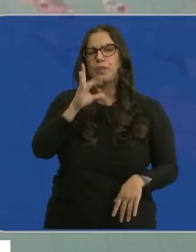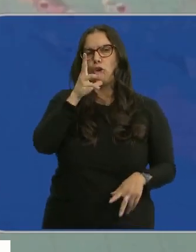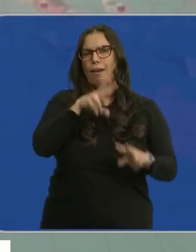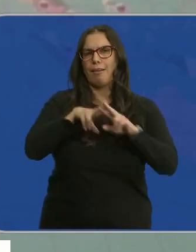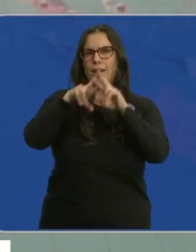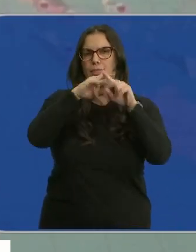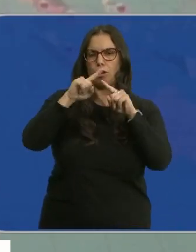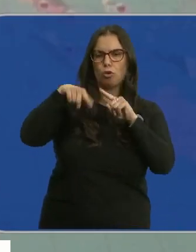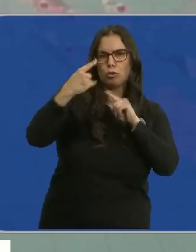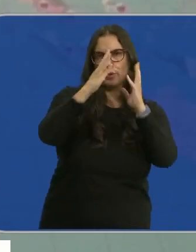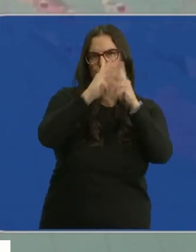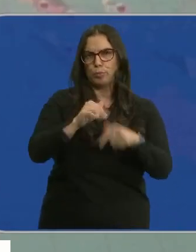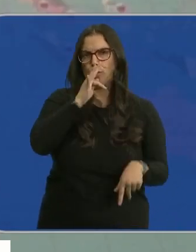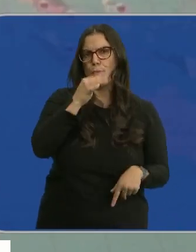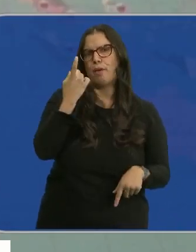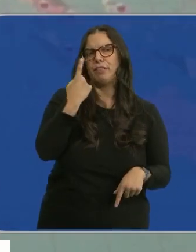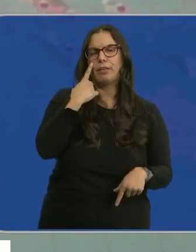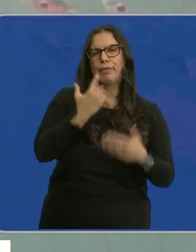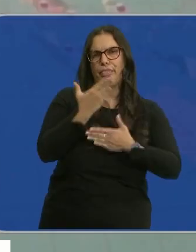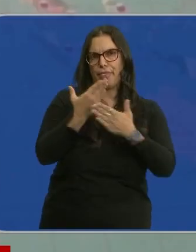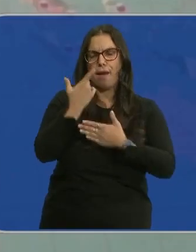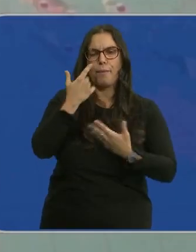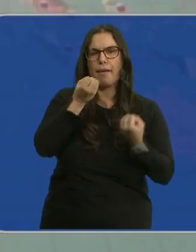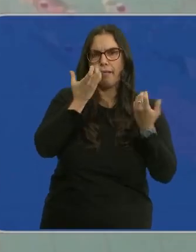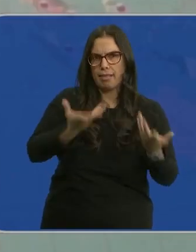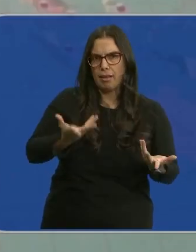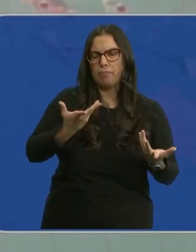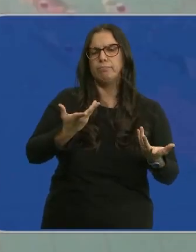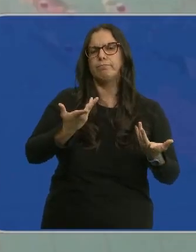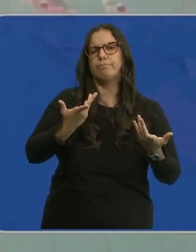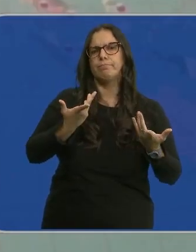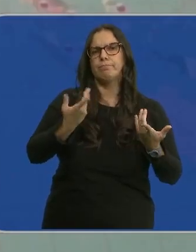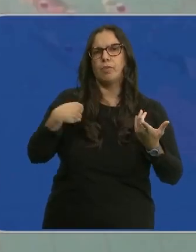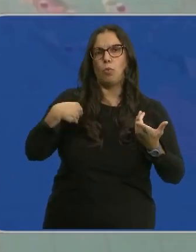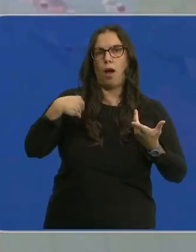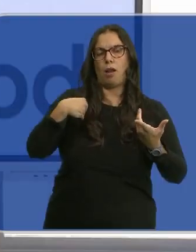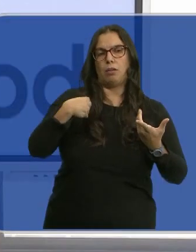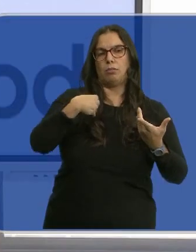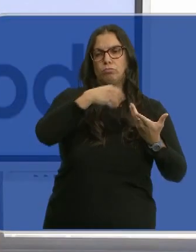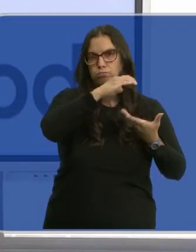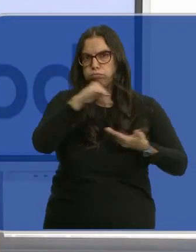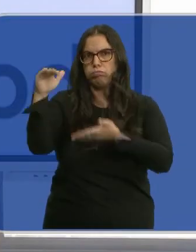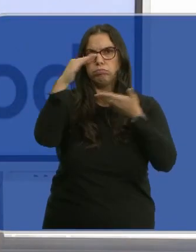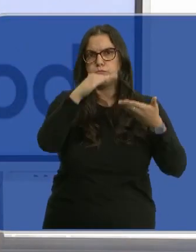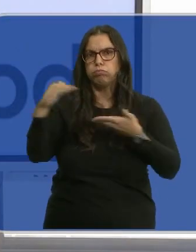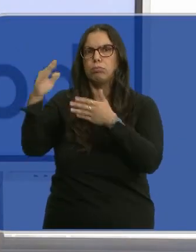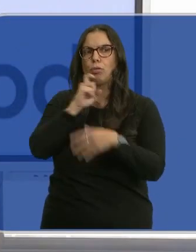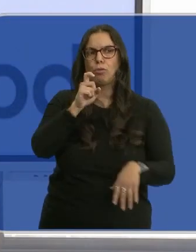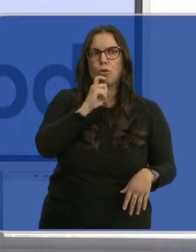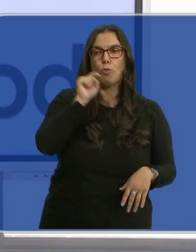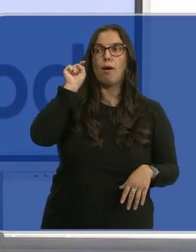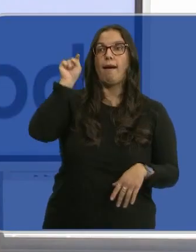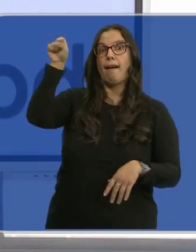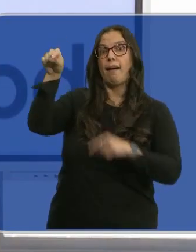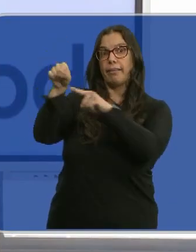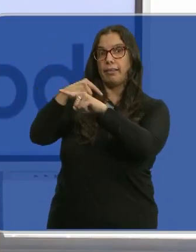Tenemos que esperar unos días a ver cómo se comportan todos esos contenedores que van llegando. ¿Cómo se hace ese depósito en